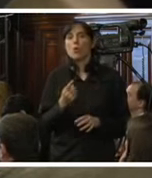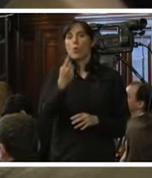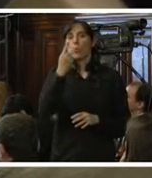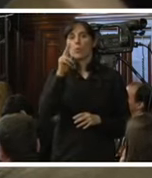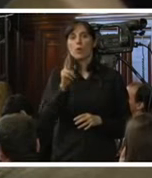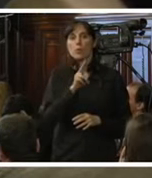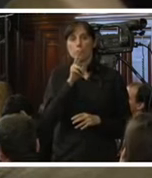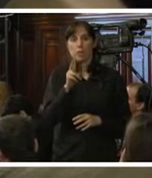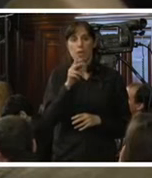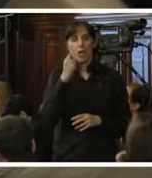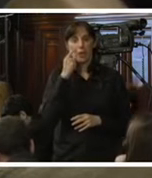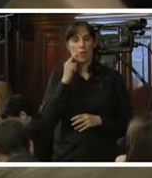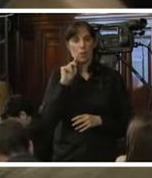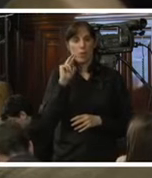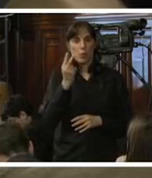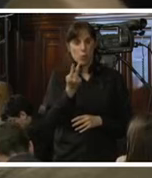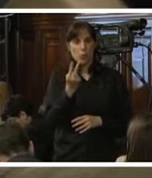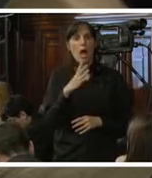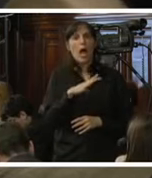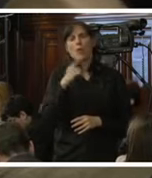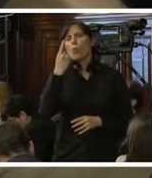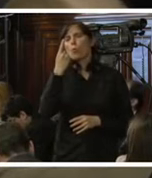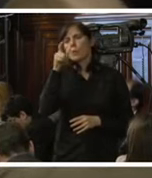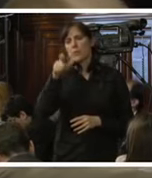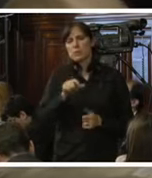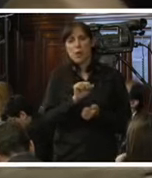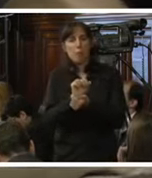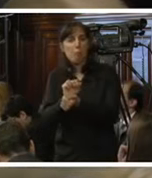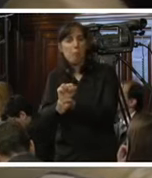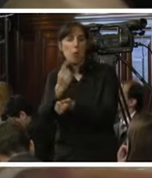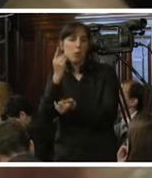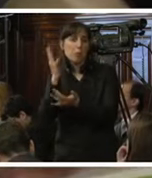la unidad número 2, donde hay un condenado en el 2012,